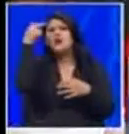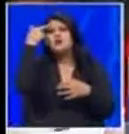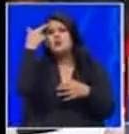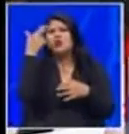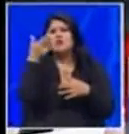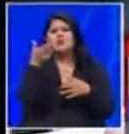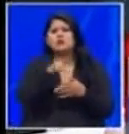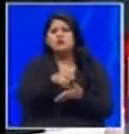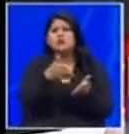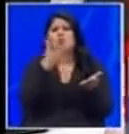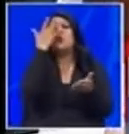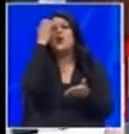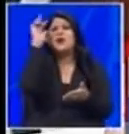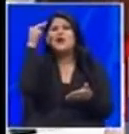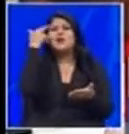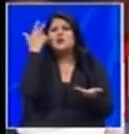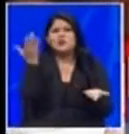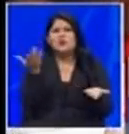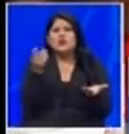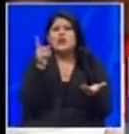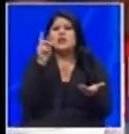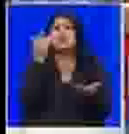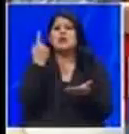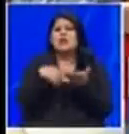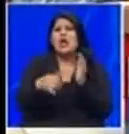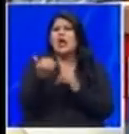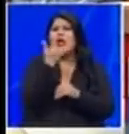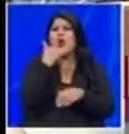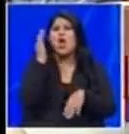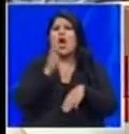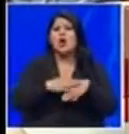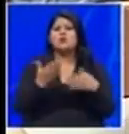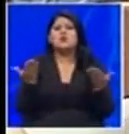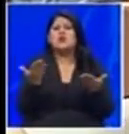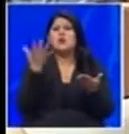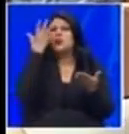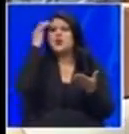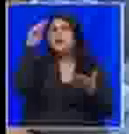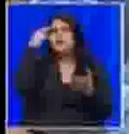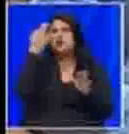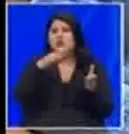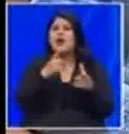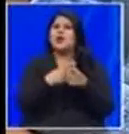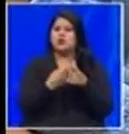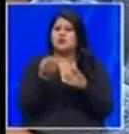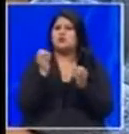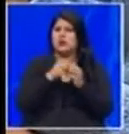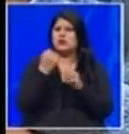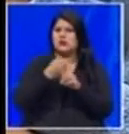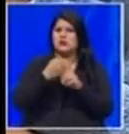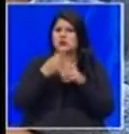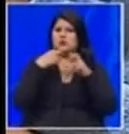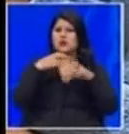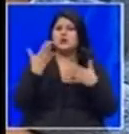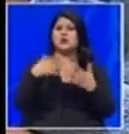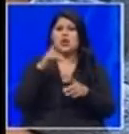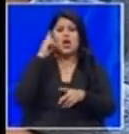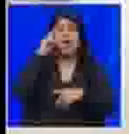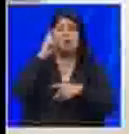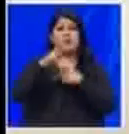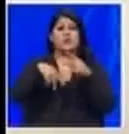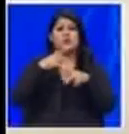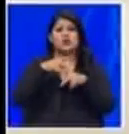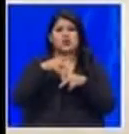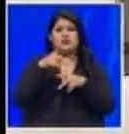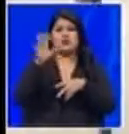qué razón hubo. ¿Qué errores se cometieron? Según Hoyos, a la misión ya se han sumado profesionales de España, Colombia y Estados